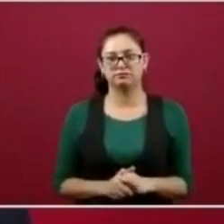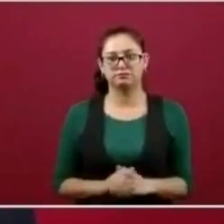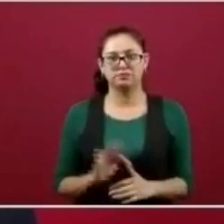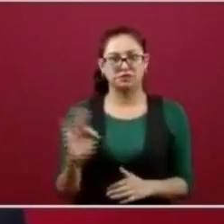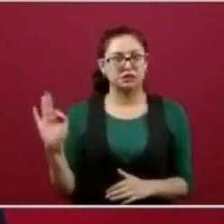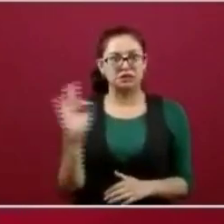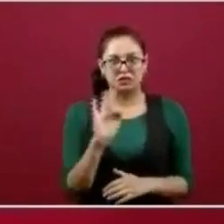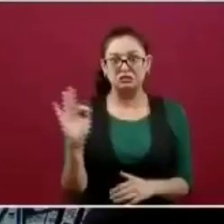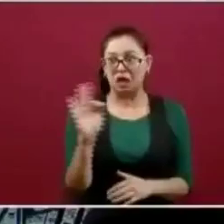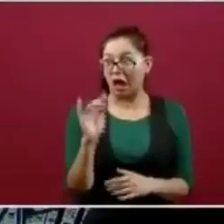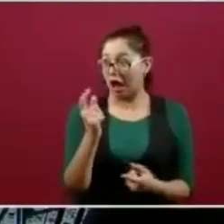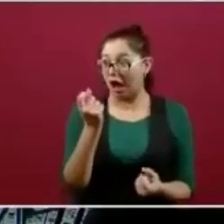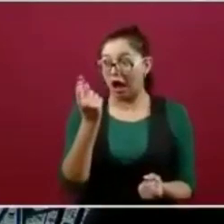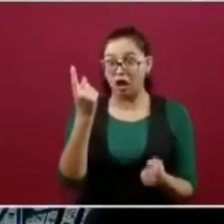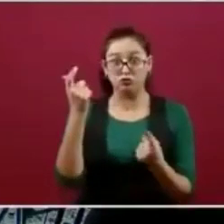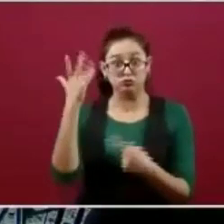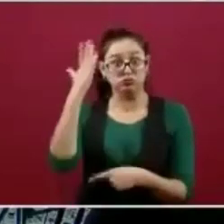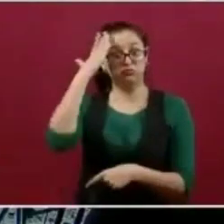encabeza